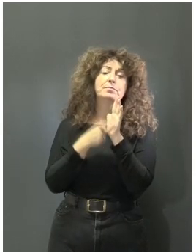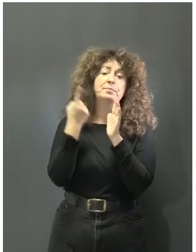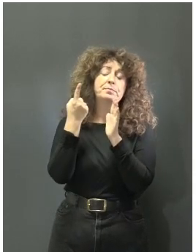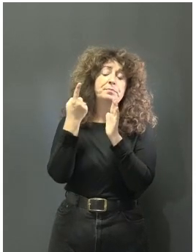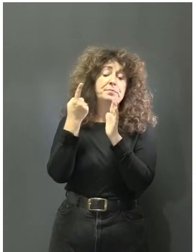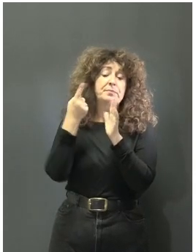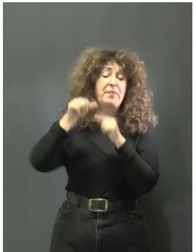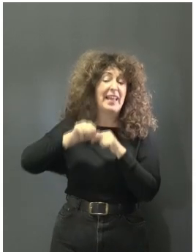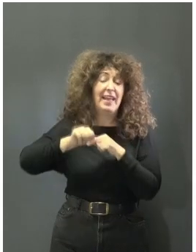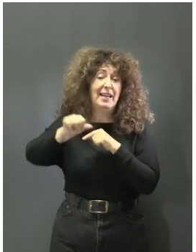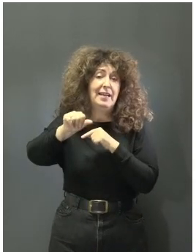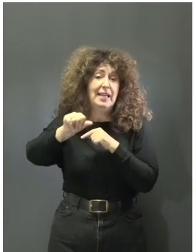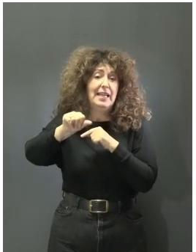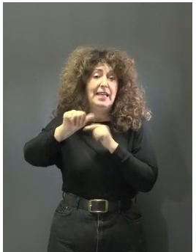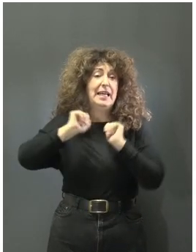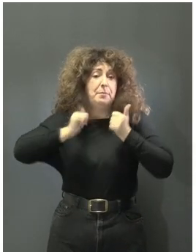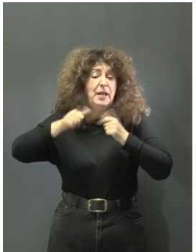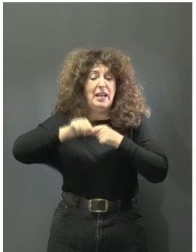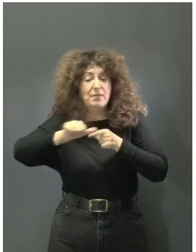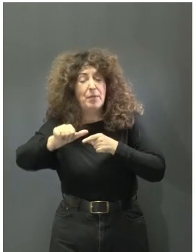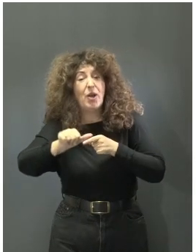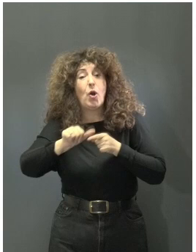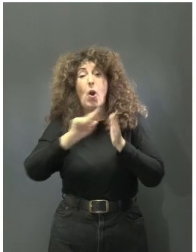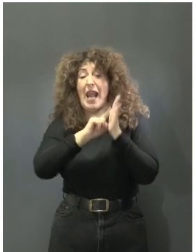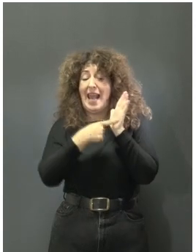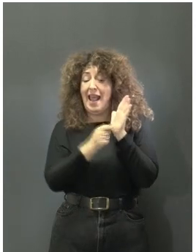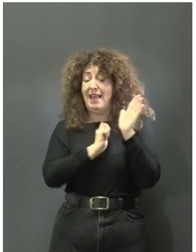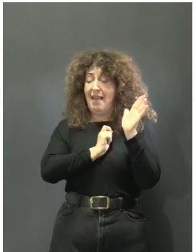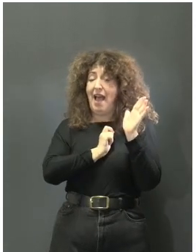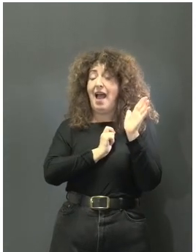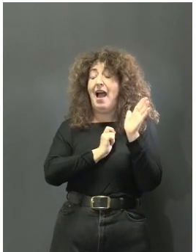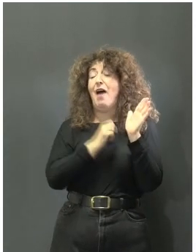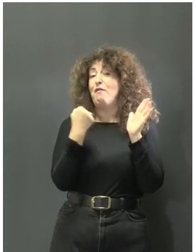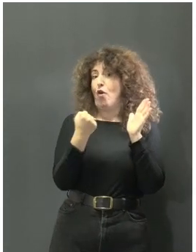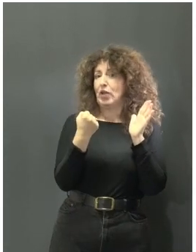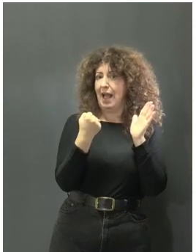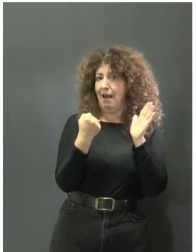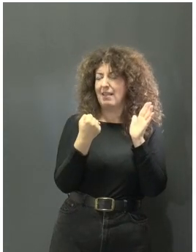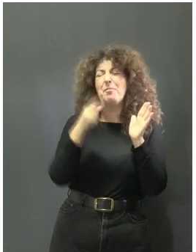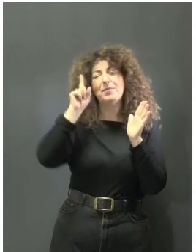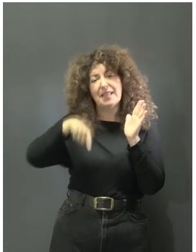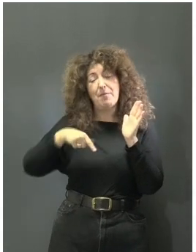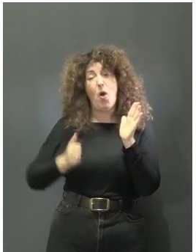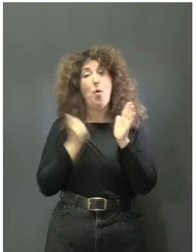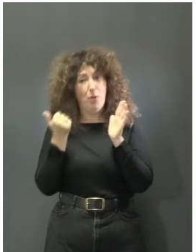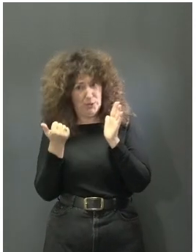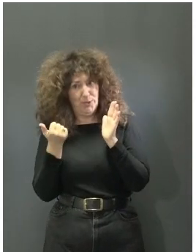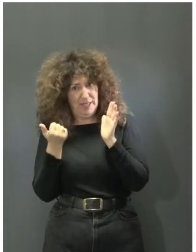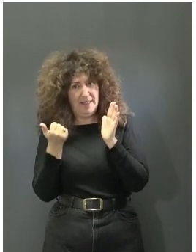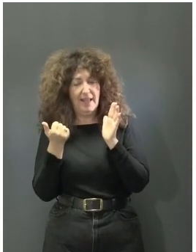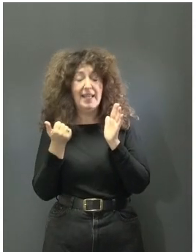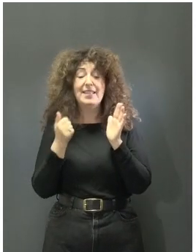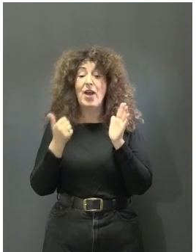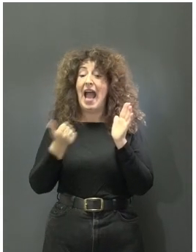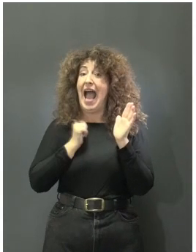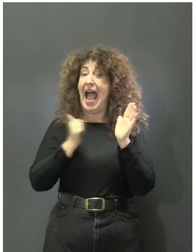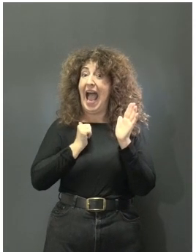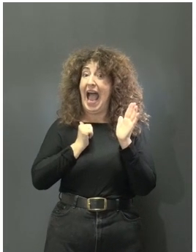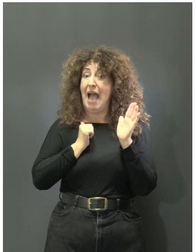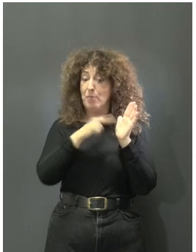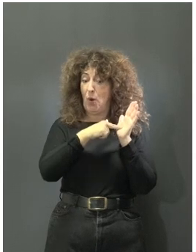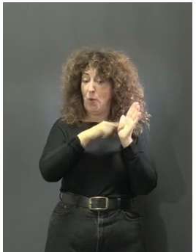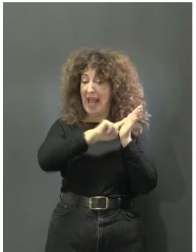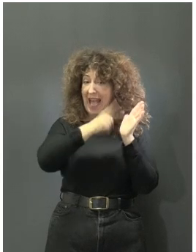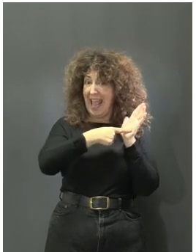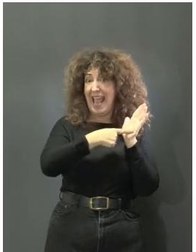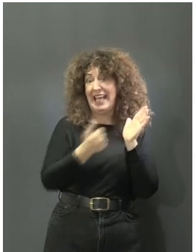que supone a la vez una fortaleza y una oportunidad, ¿no? Y que para poder aprovechar esa oportunidad